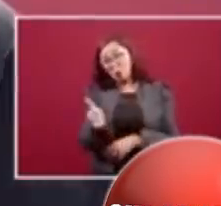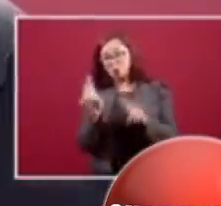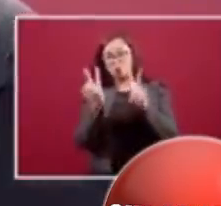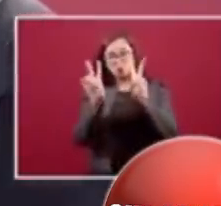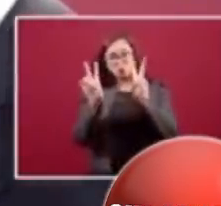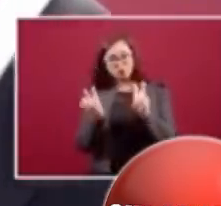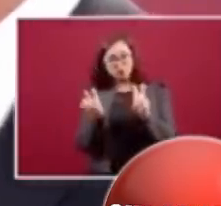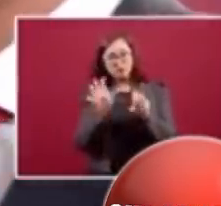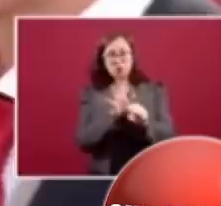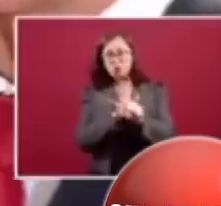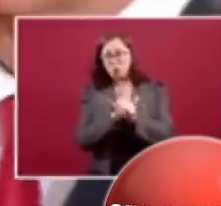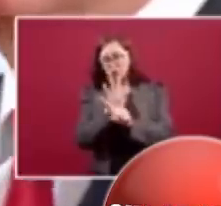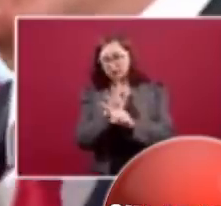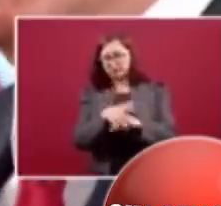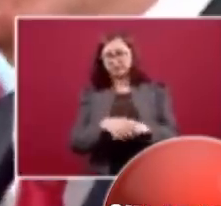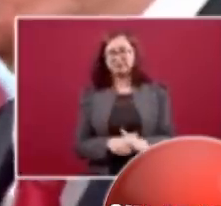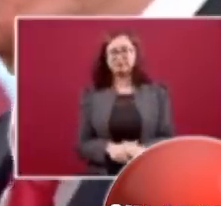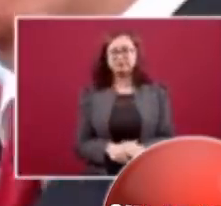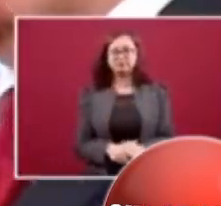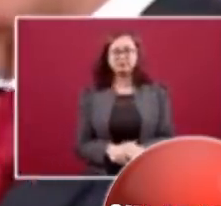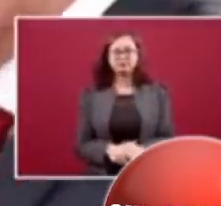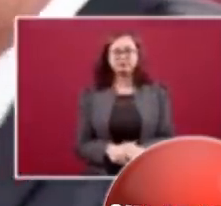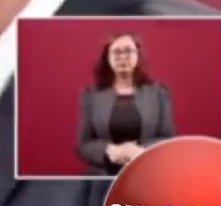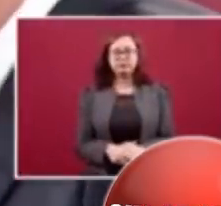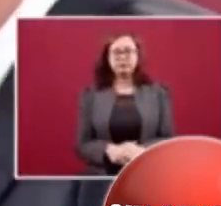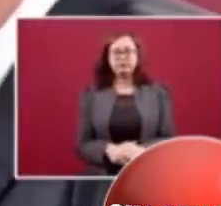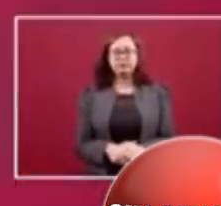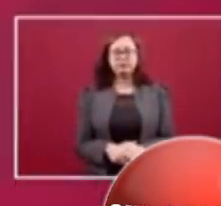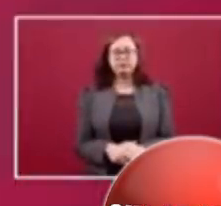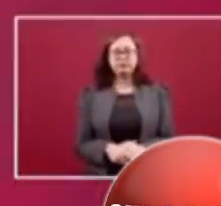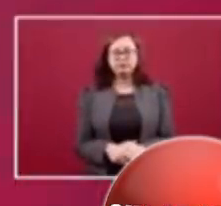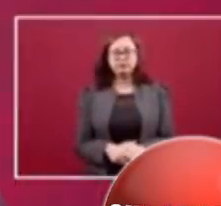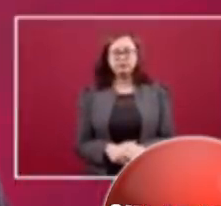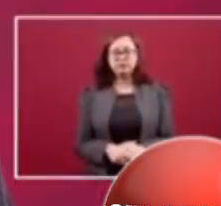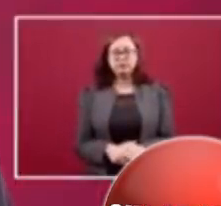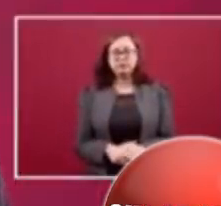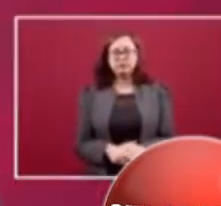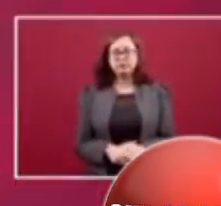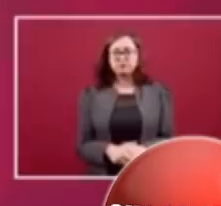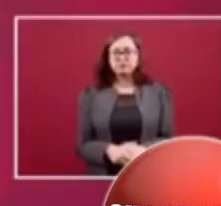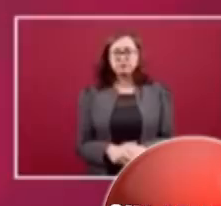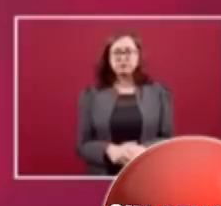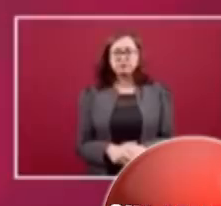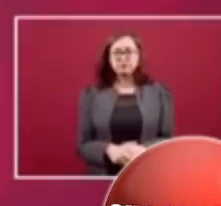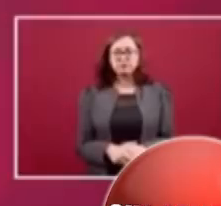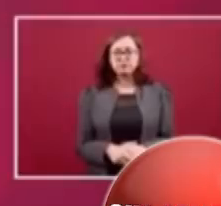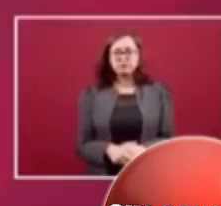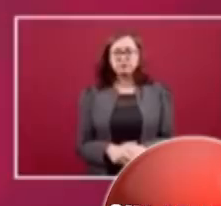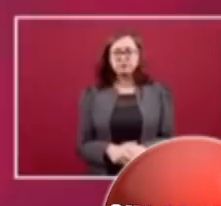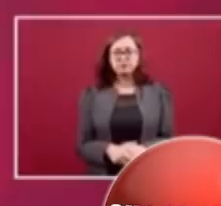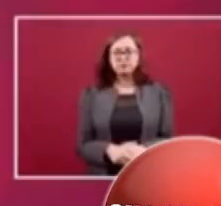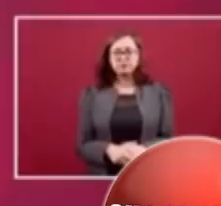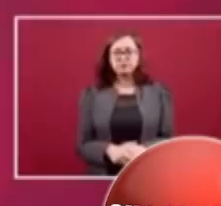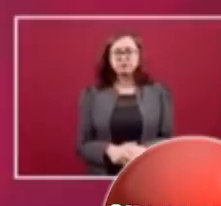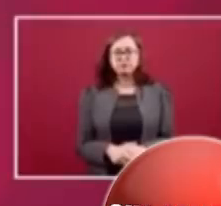es que en vez de ejercer la libertad de